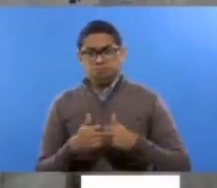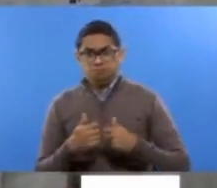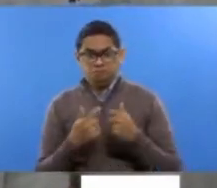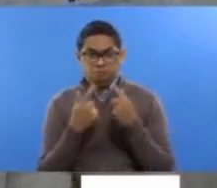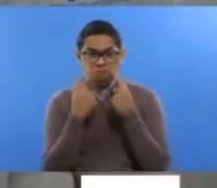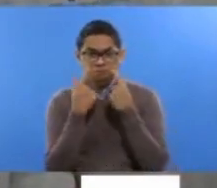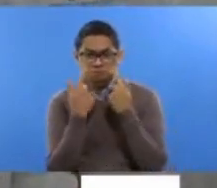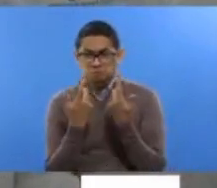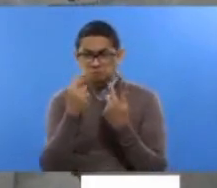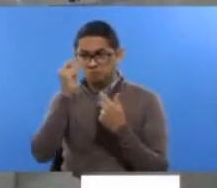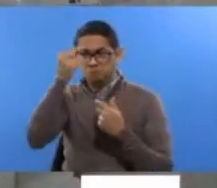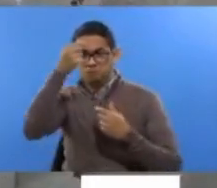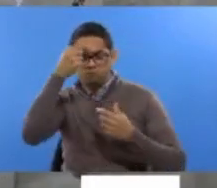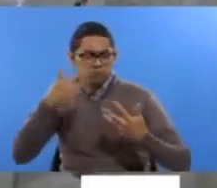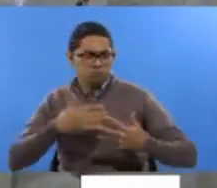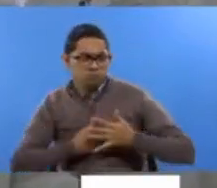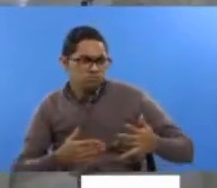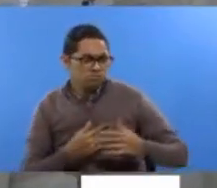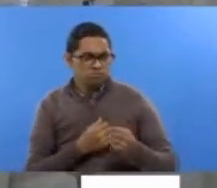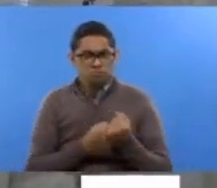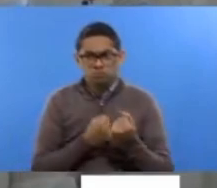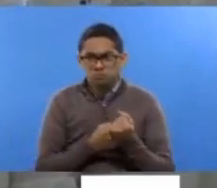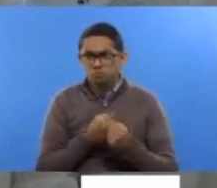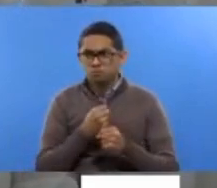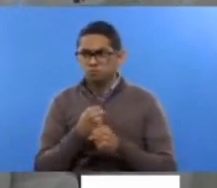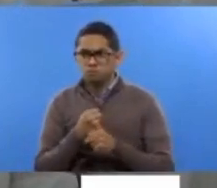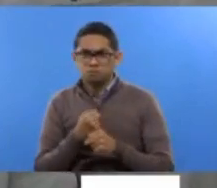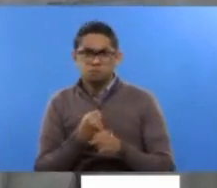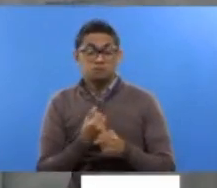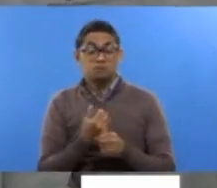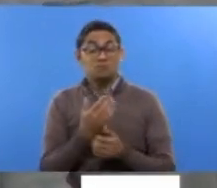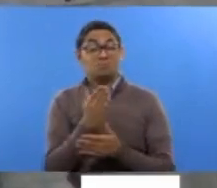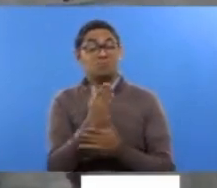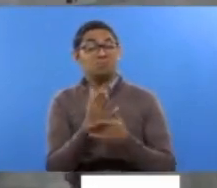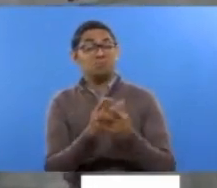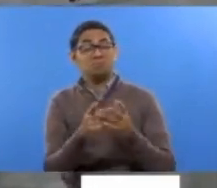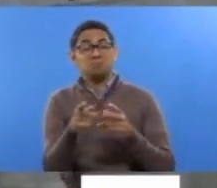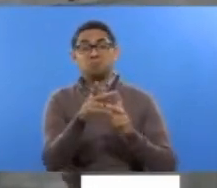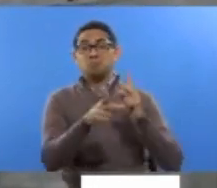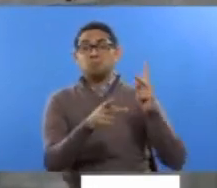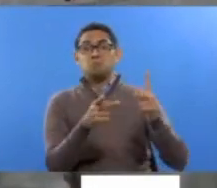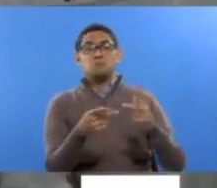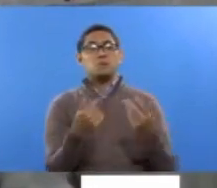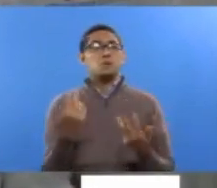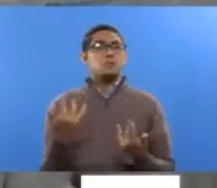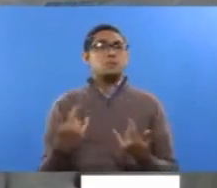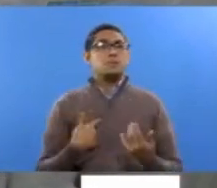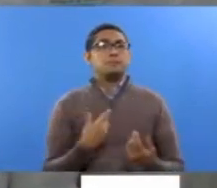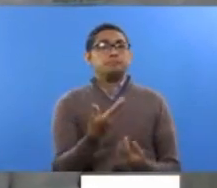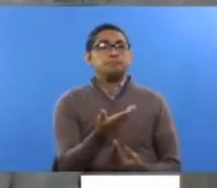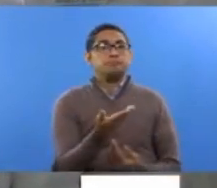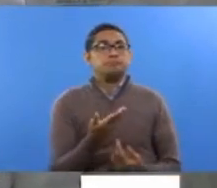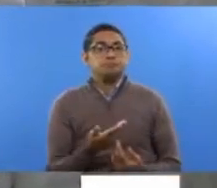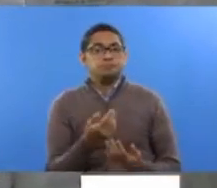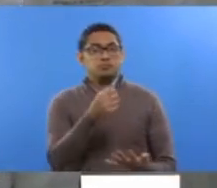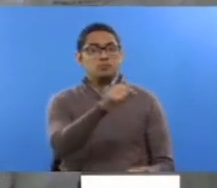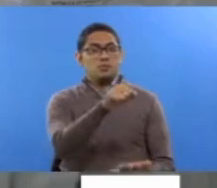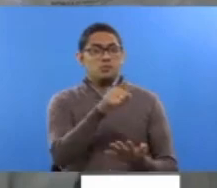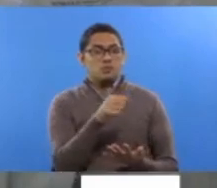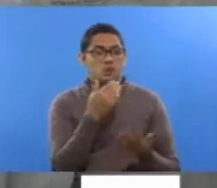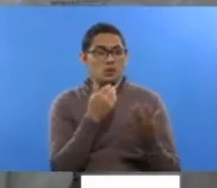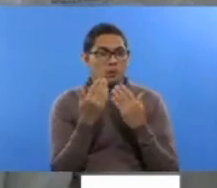de respuesta del gobierno ante esta situación. A esta fecha hay personas que todavía siguen esperando ese apoyo del Panamá